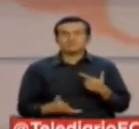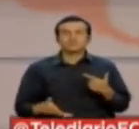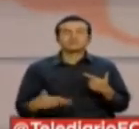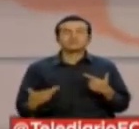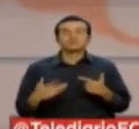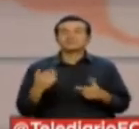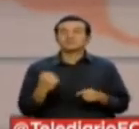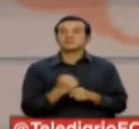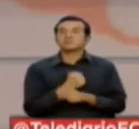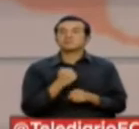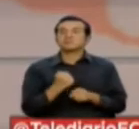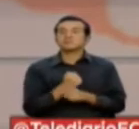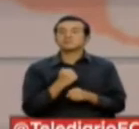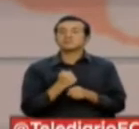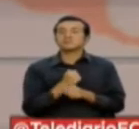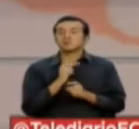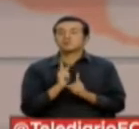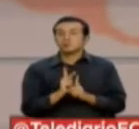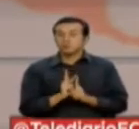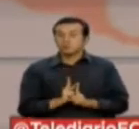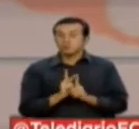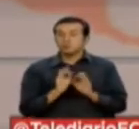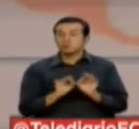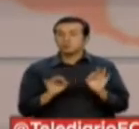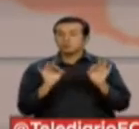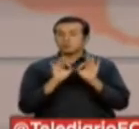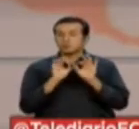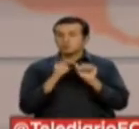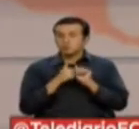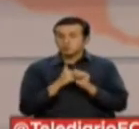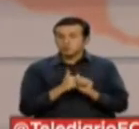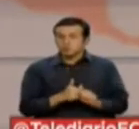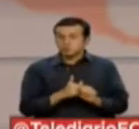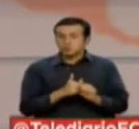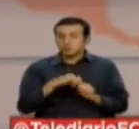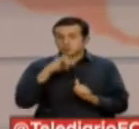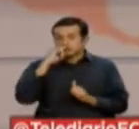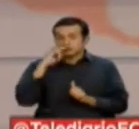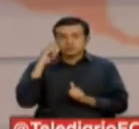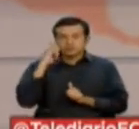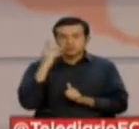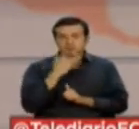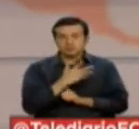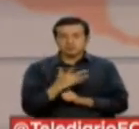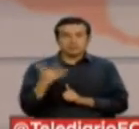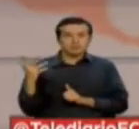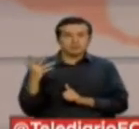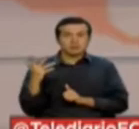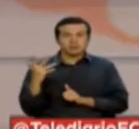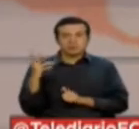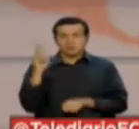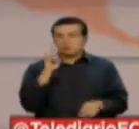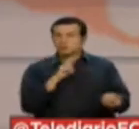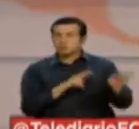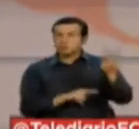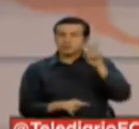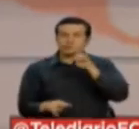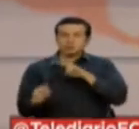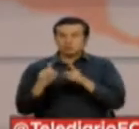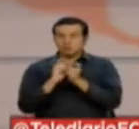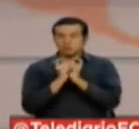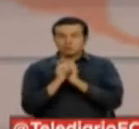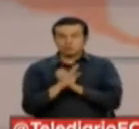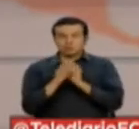es trabajar en elementos que se relacionan con el seguimiento nominal de los niños para saber la evolución